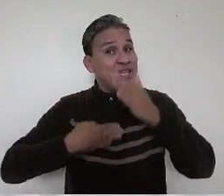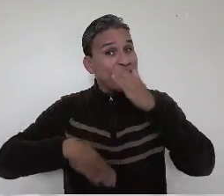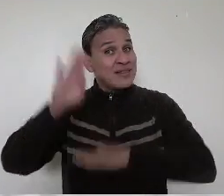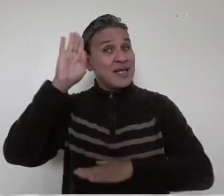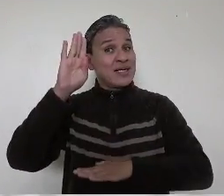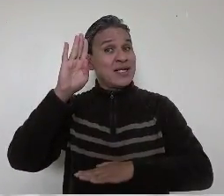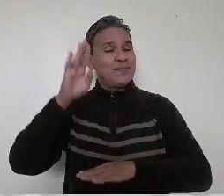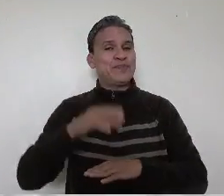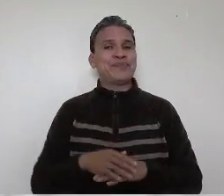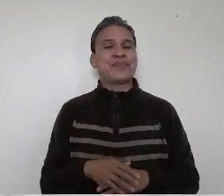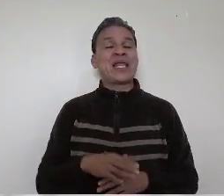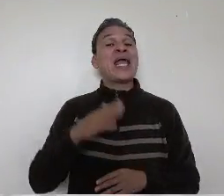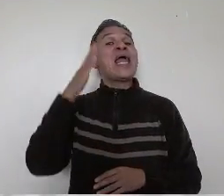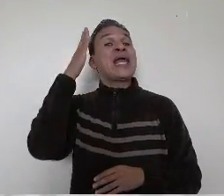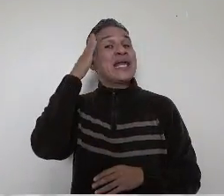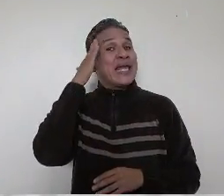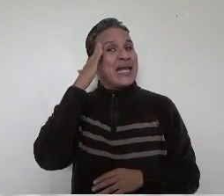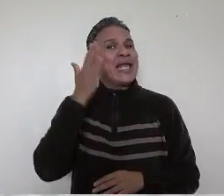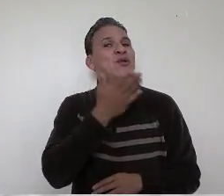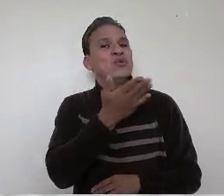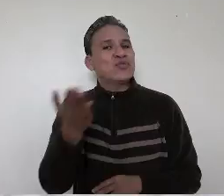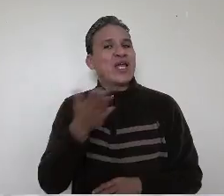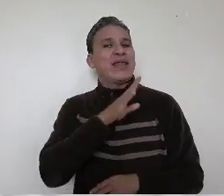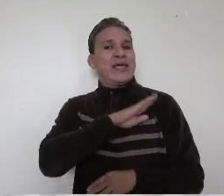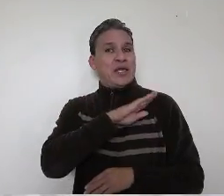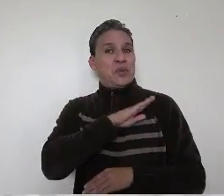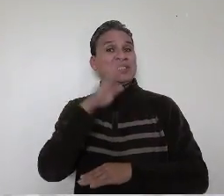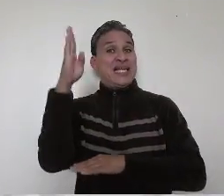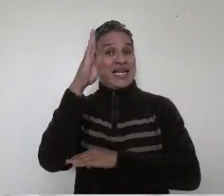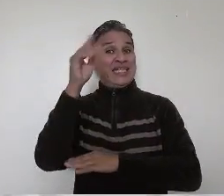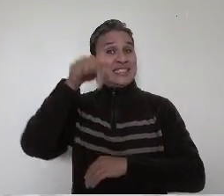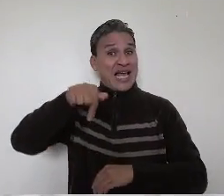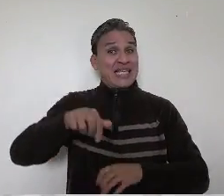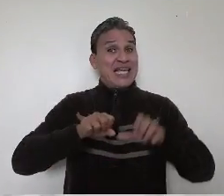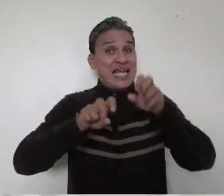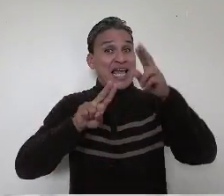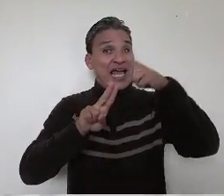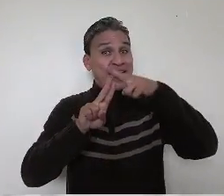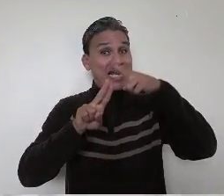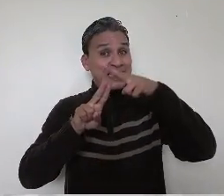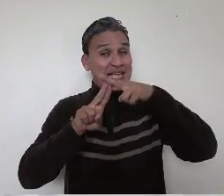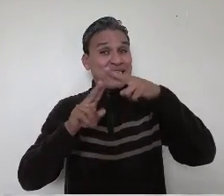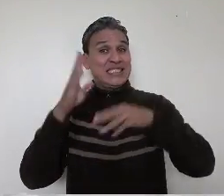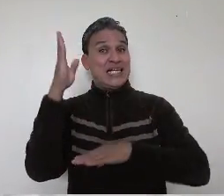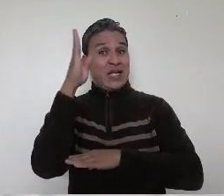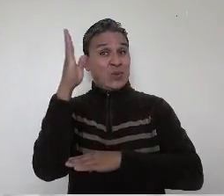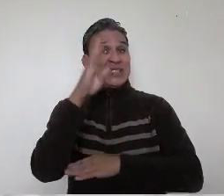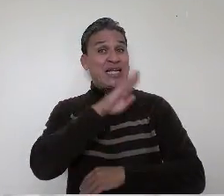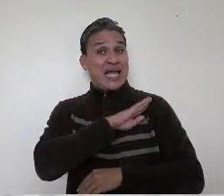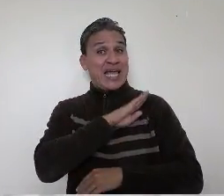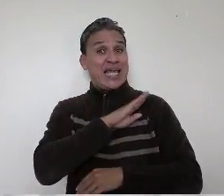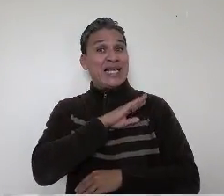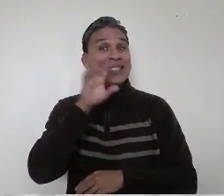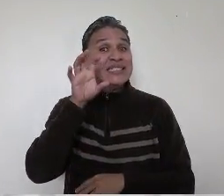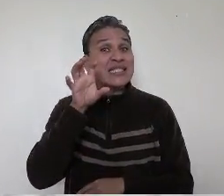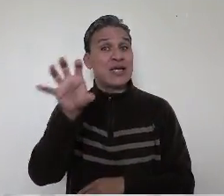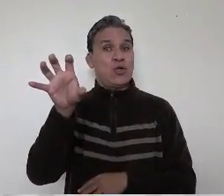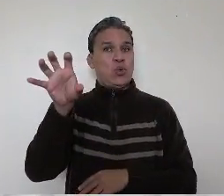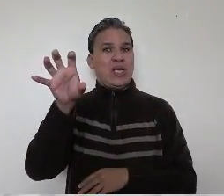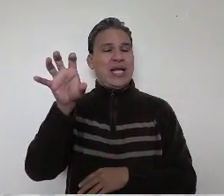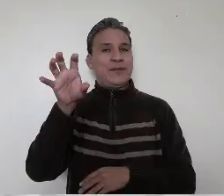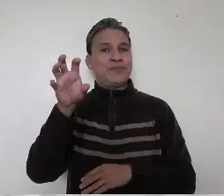¿Creen ustedes que nuestra iglesia, aquí en el Táchira, nuestra iglesia local, se manifiesta